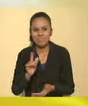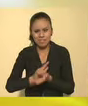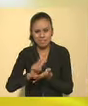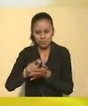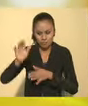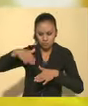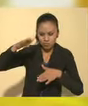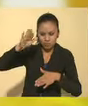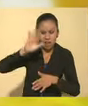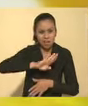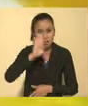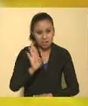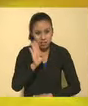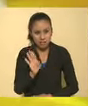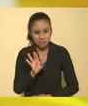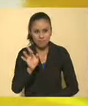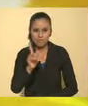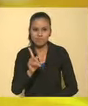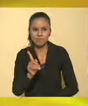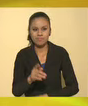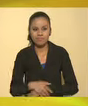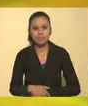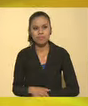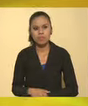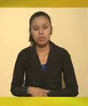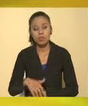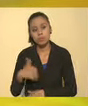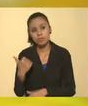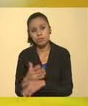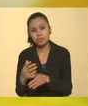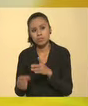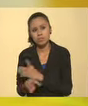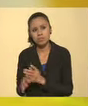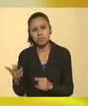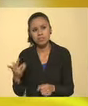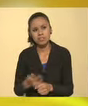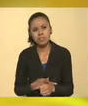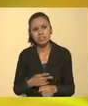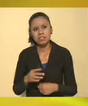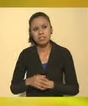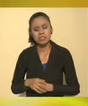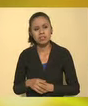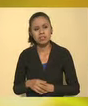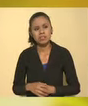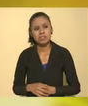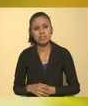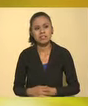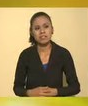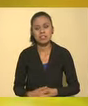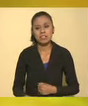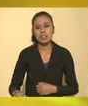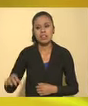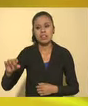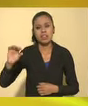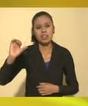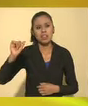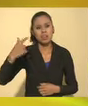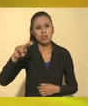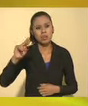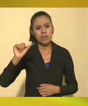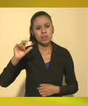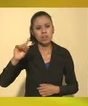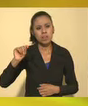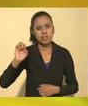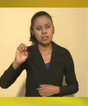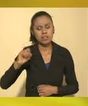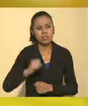Ok, perfecto. Y luego, otra cosa que pasa muchísimo, que necesitan los aguacates hoy. Plátano macho hoy, ¿no?